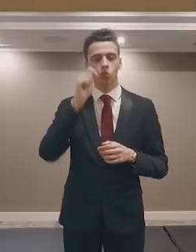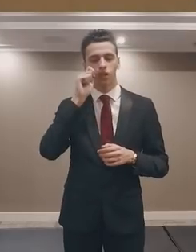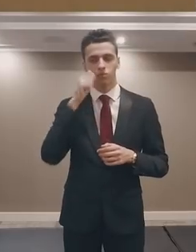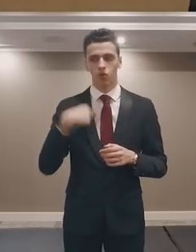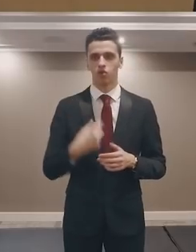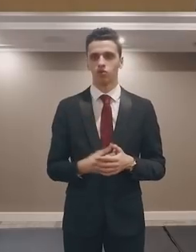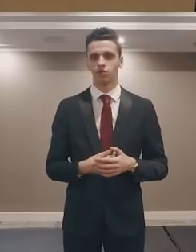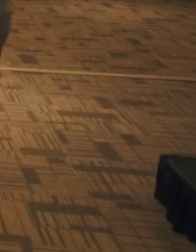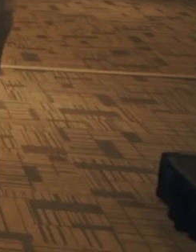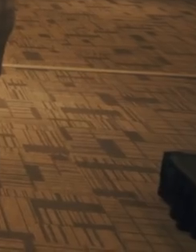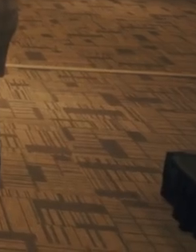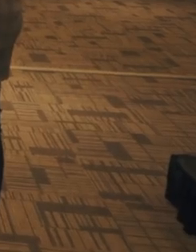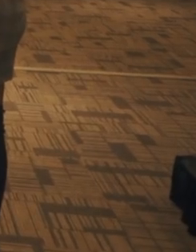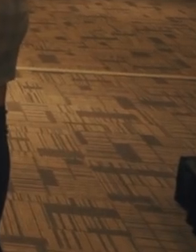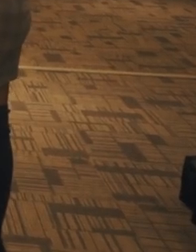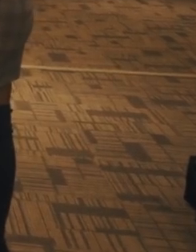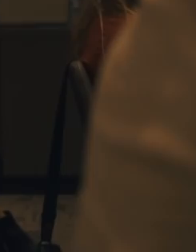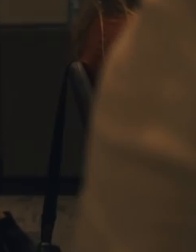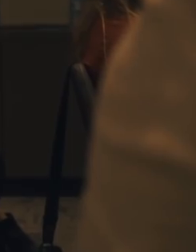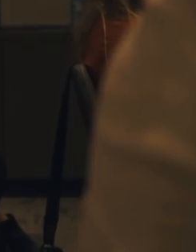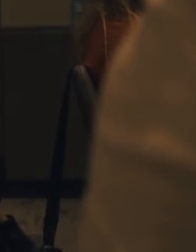cómo se hace esto